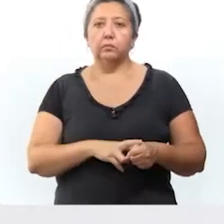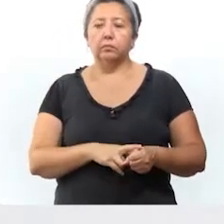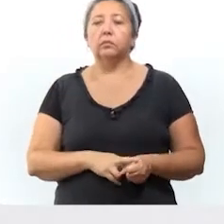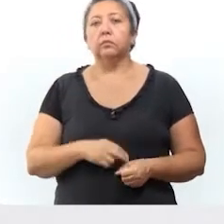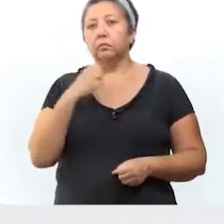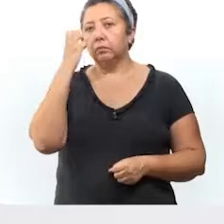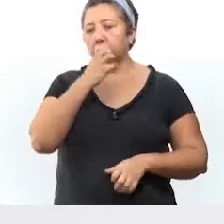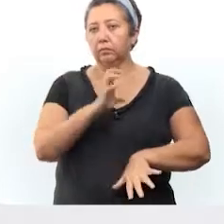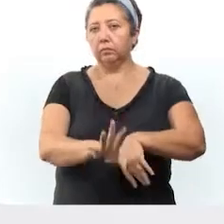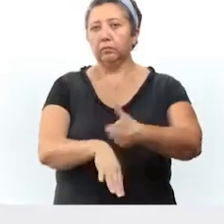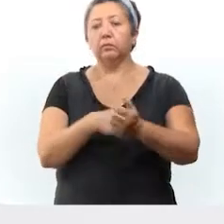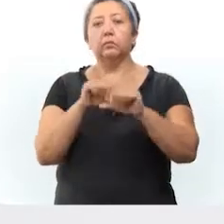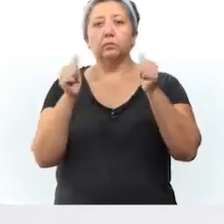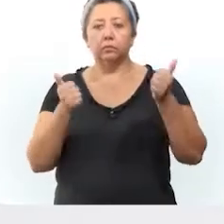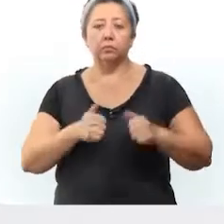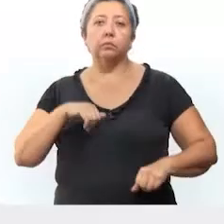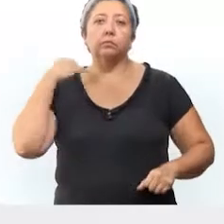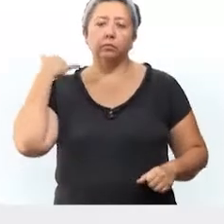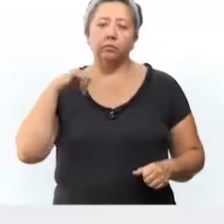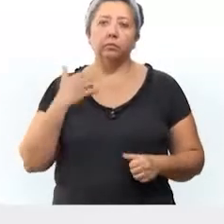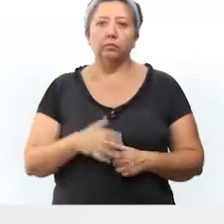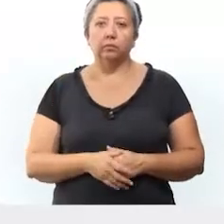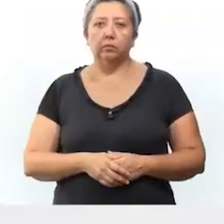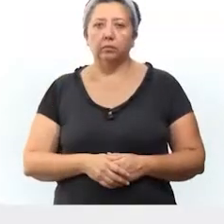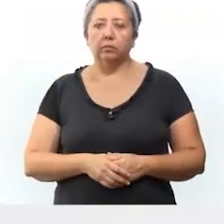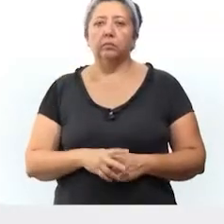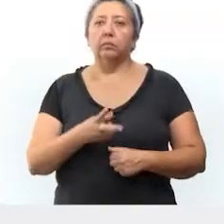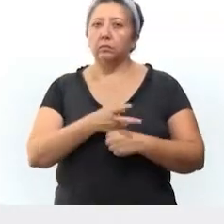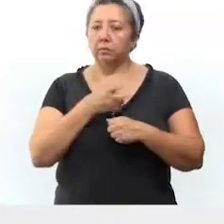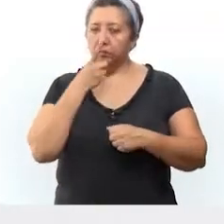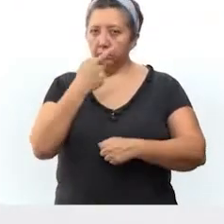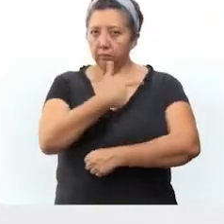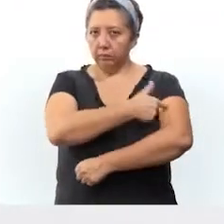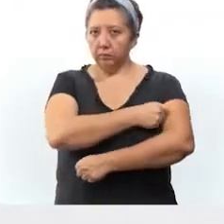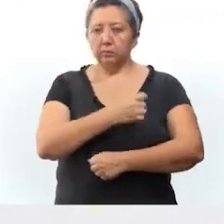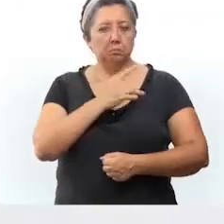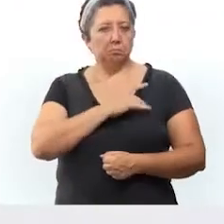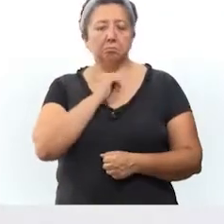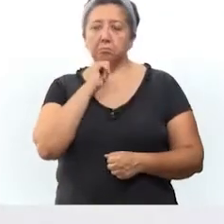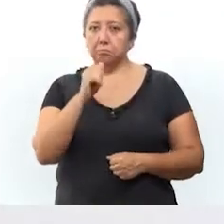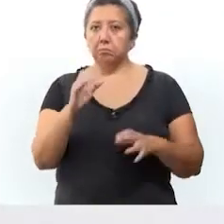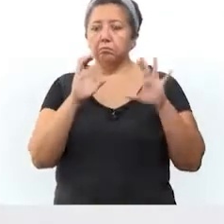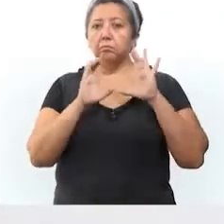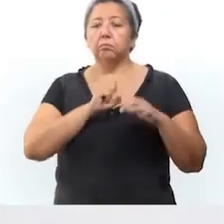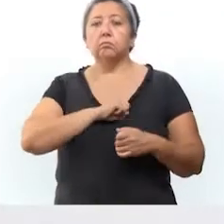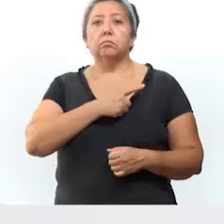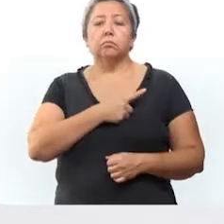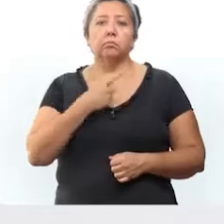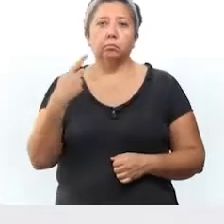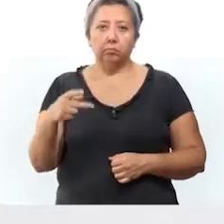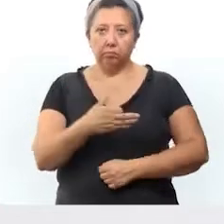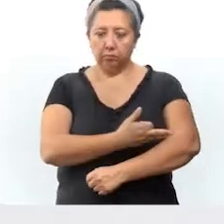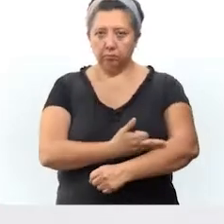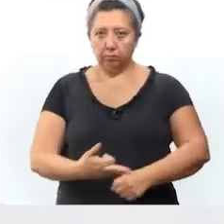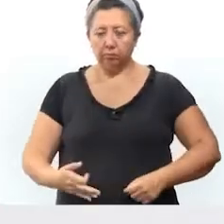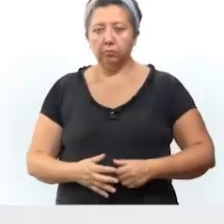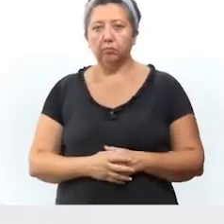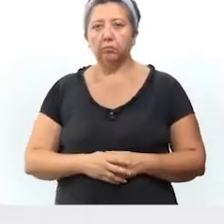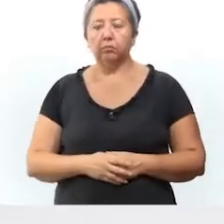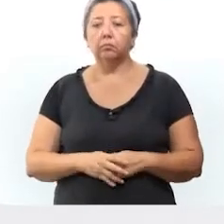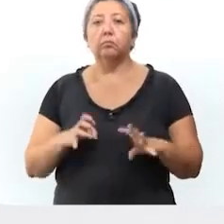y la Escuela Superior de Artes de Yucatán. Los invitamos a vacunarse sin temor para proteger nuestra salud y la de nuestras